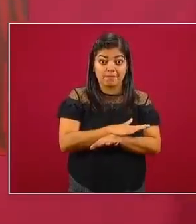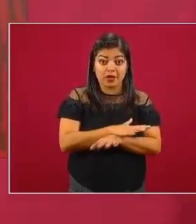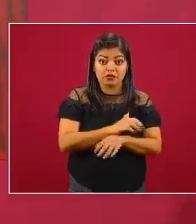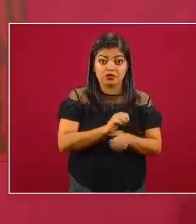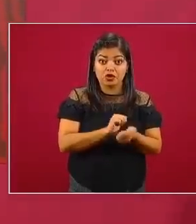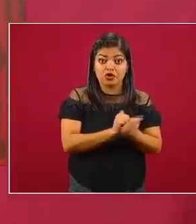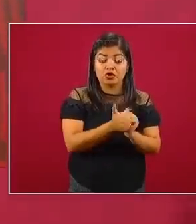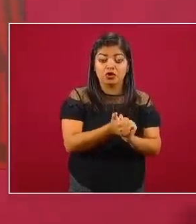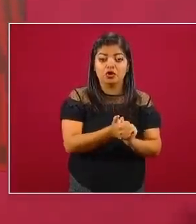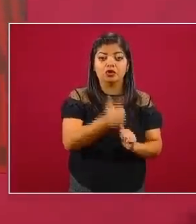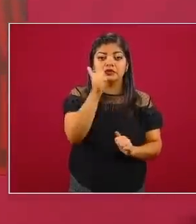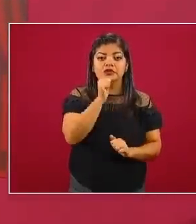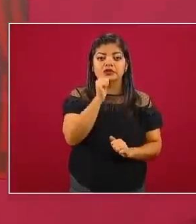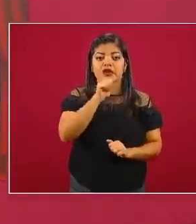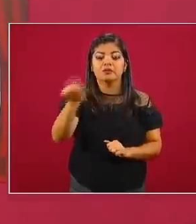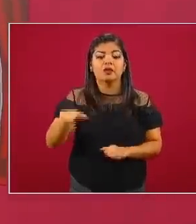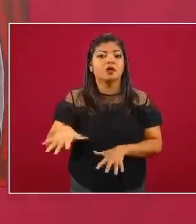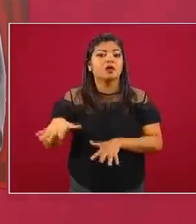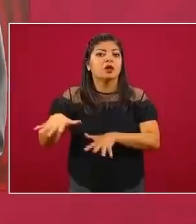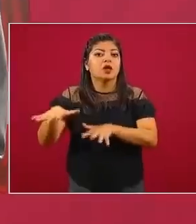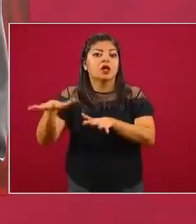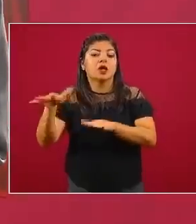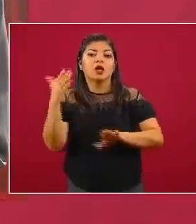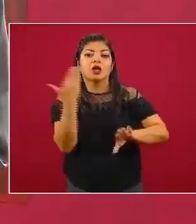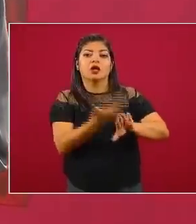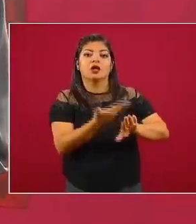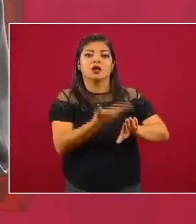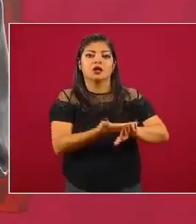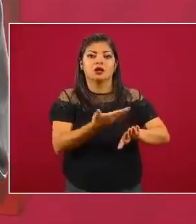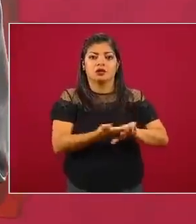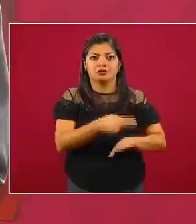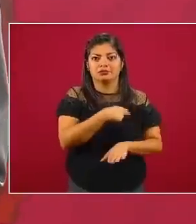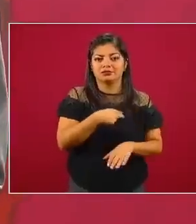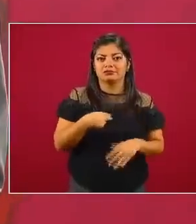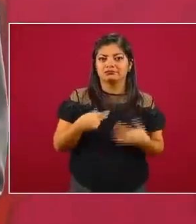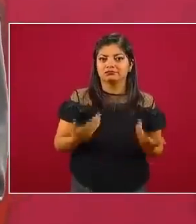se expresa una reacción conservadora.